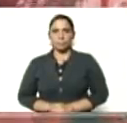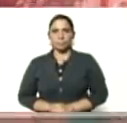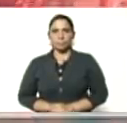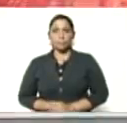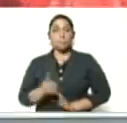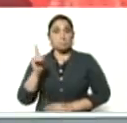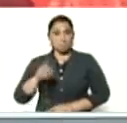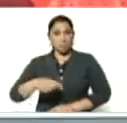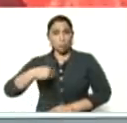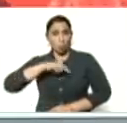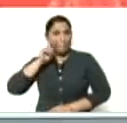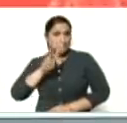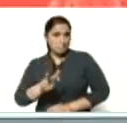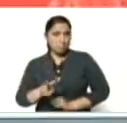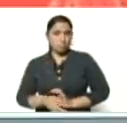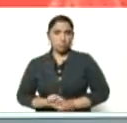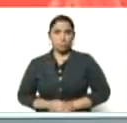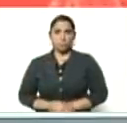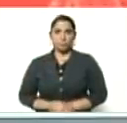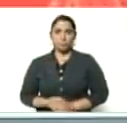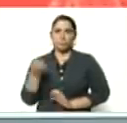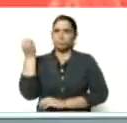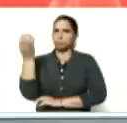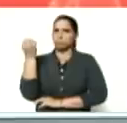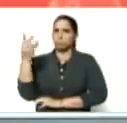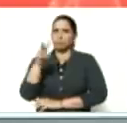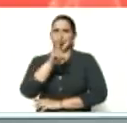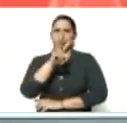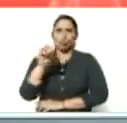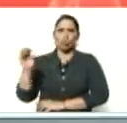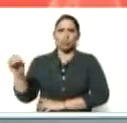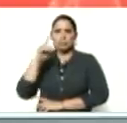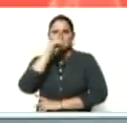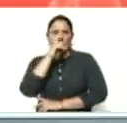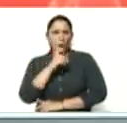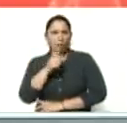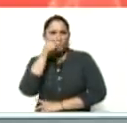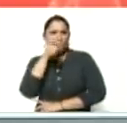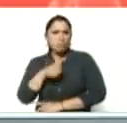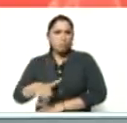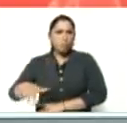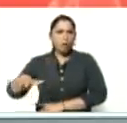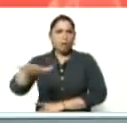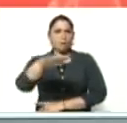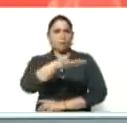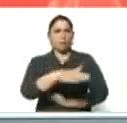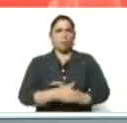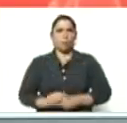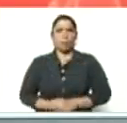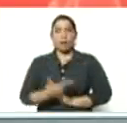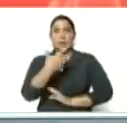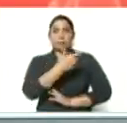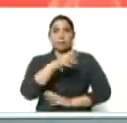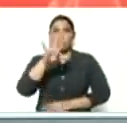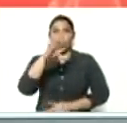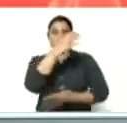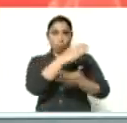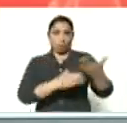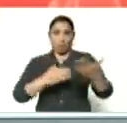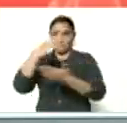También vimos el Congreso Bicentenario de los Pueblos, los 34